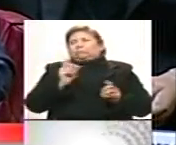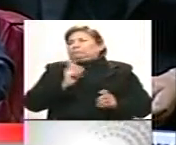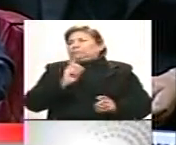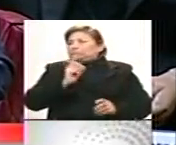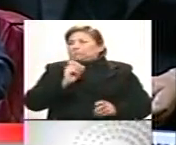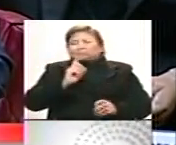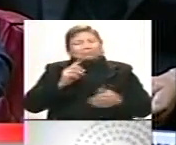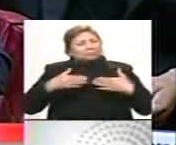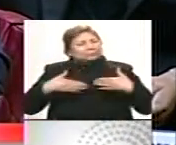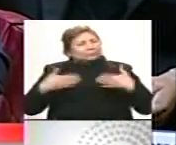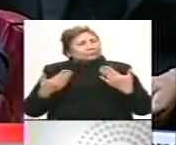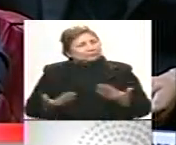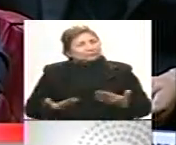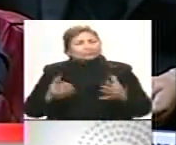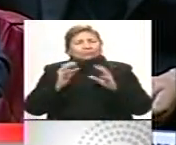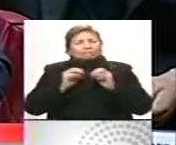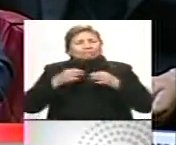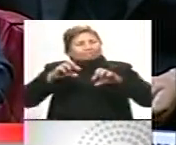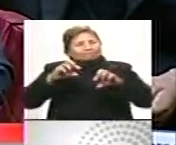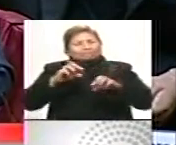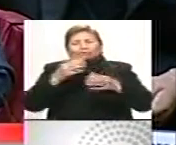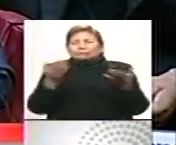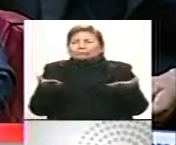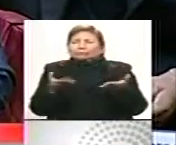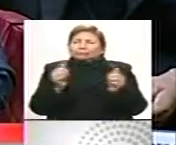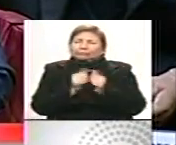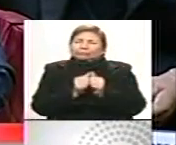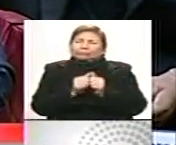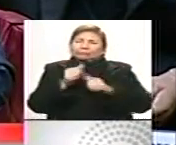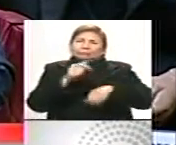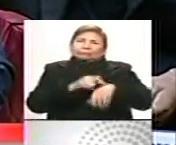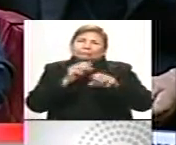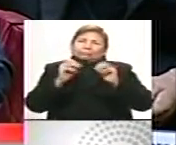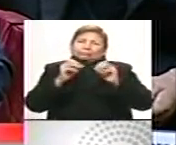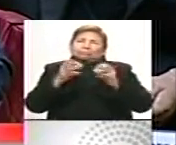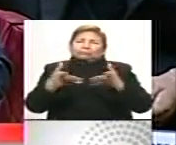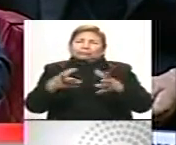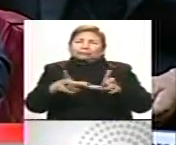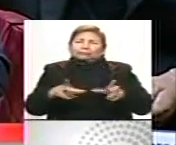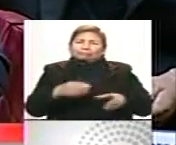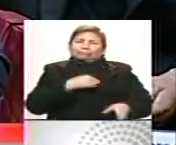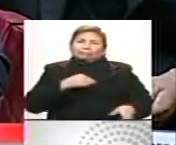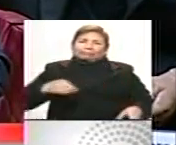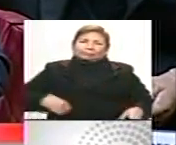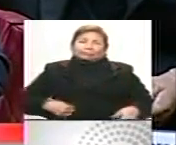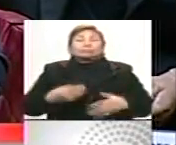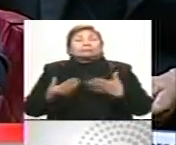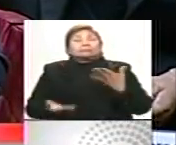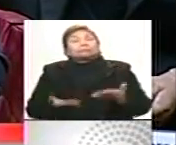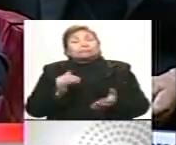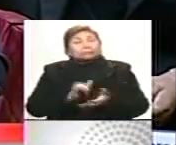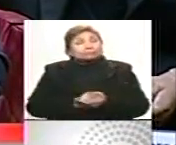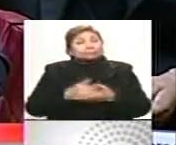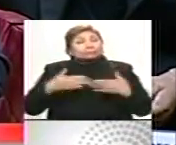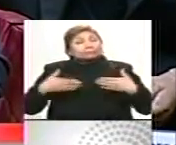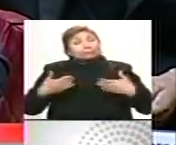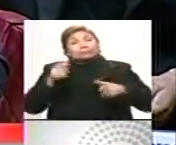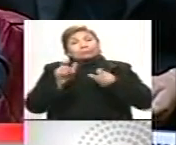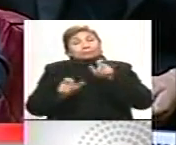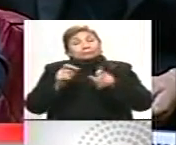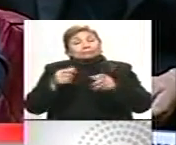puede admitirse que a estas instancias y a instancias ministeriales puedan llegar personas que han